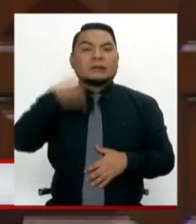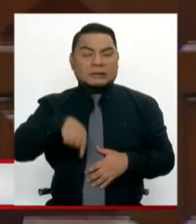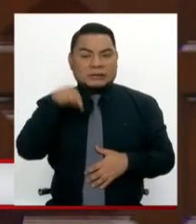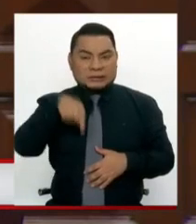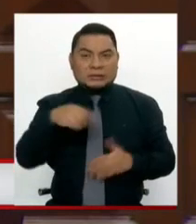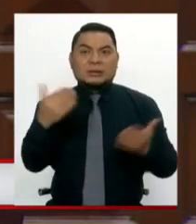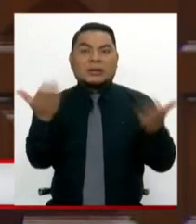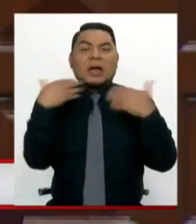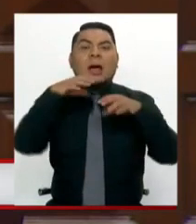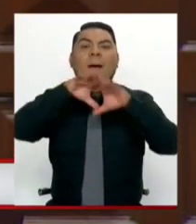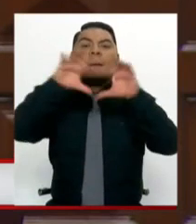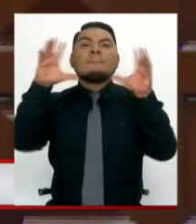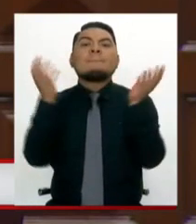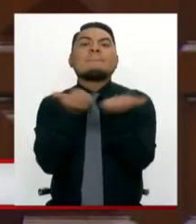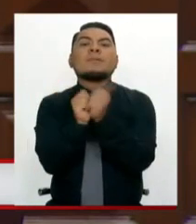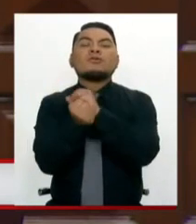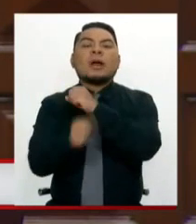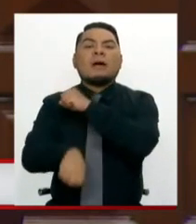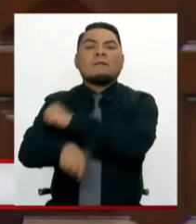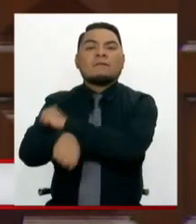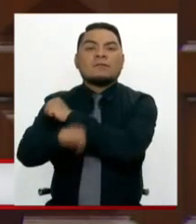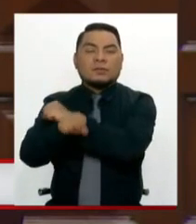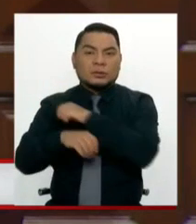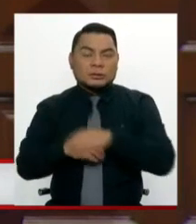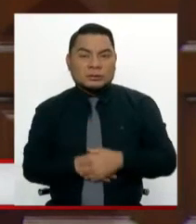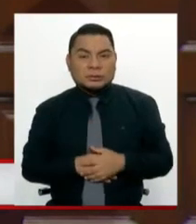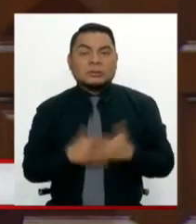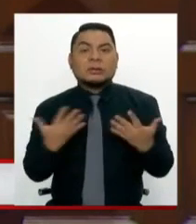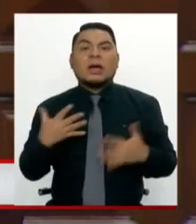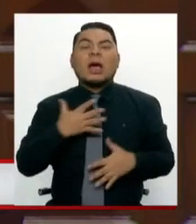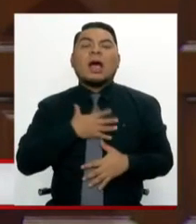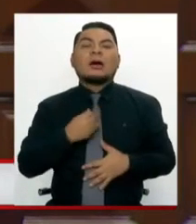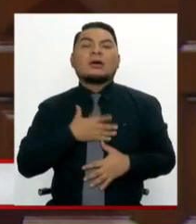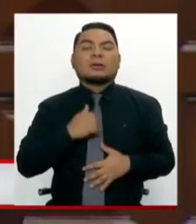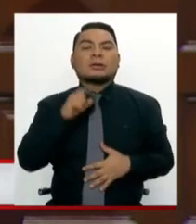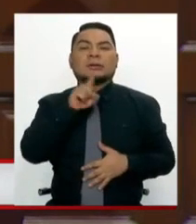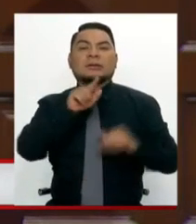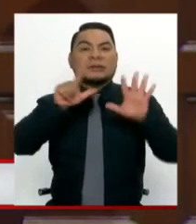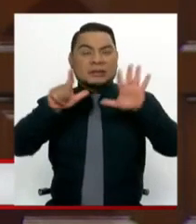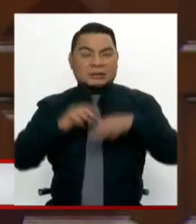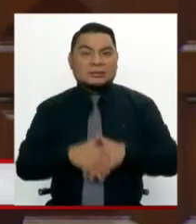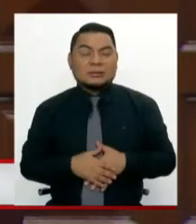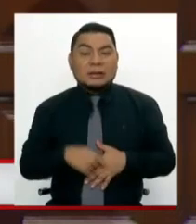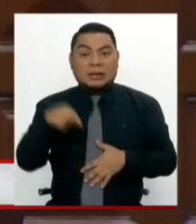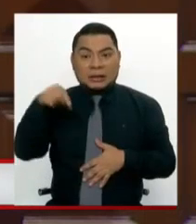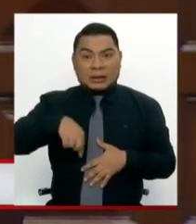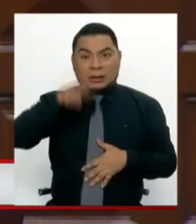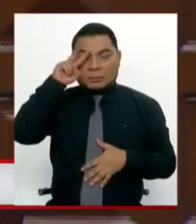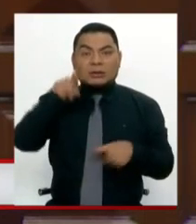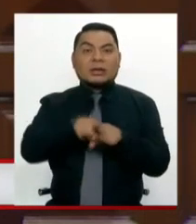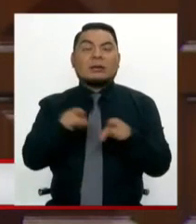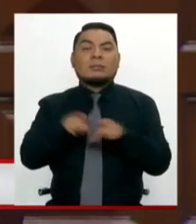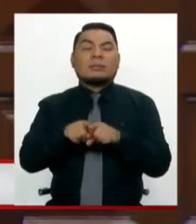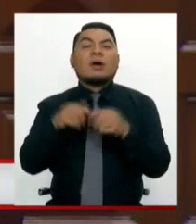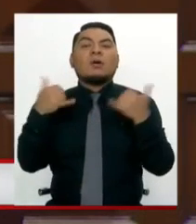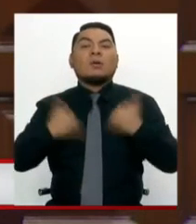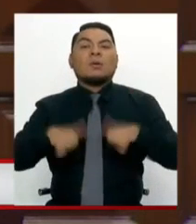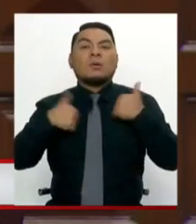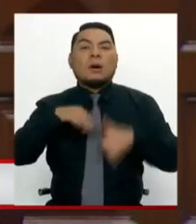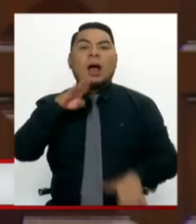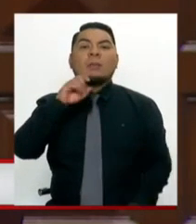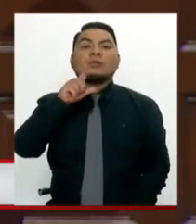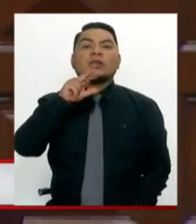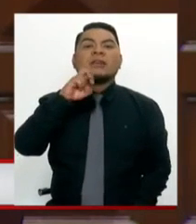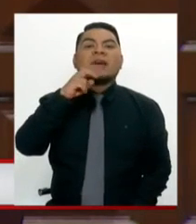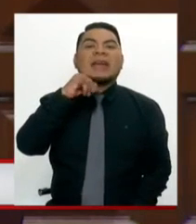sede del Mundial de Fútbol de la Sub-17, así como sede de los Juegos Bolivarianos